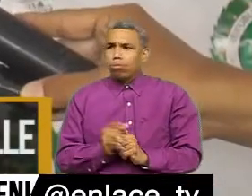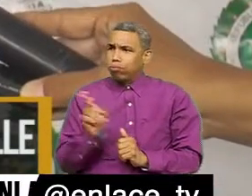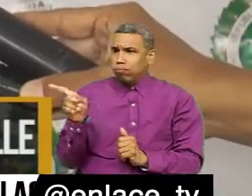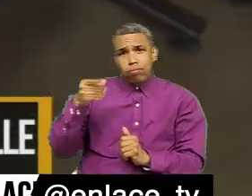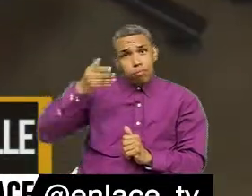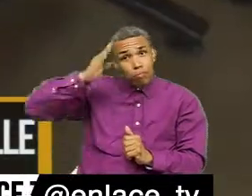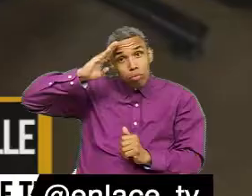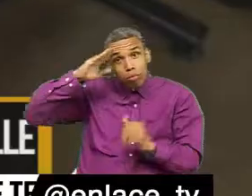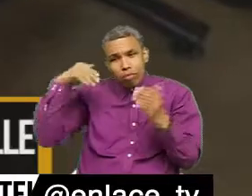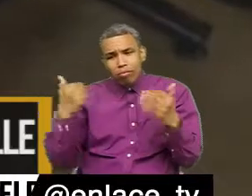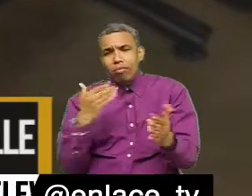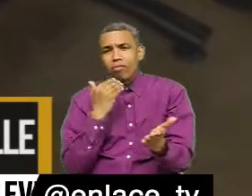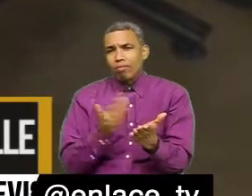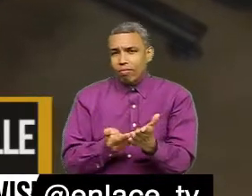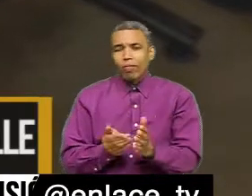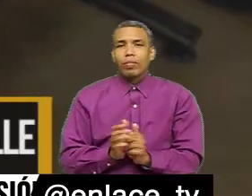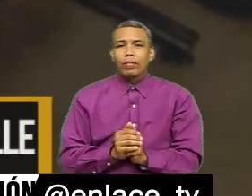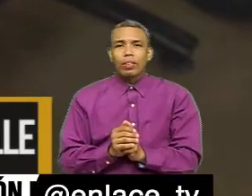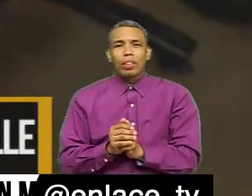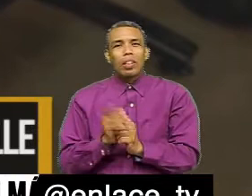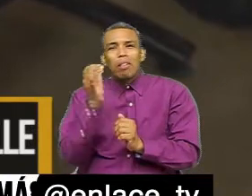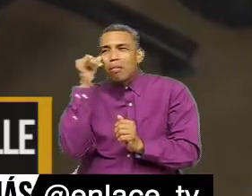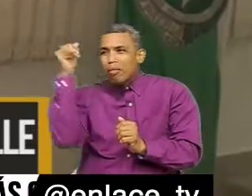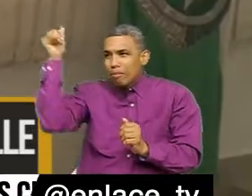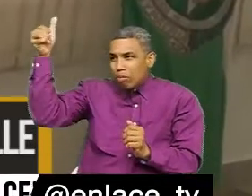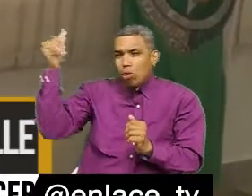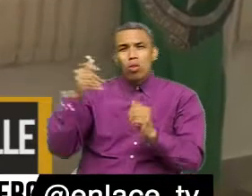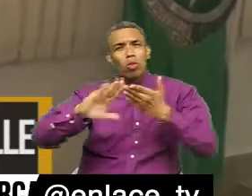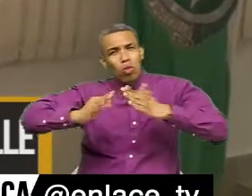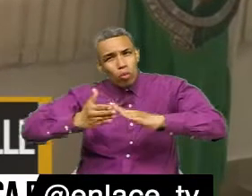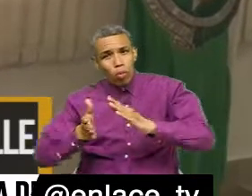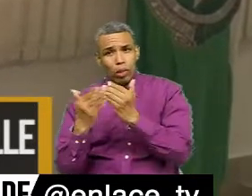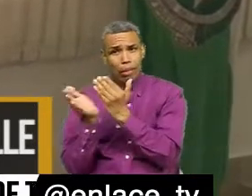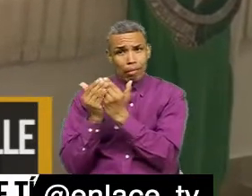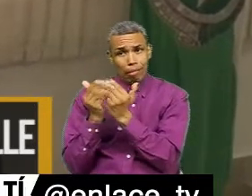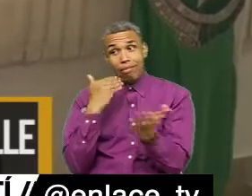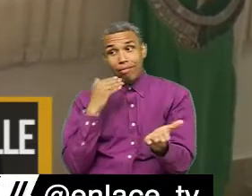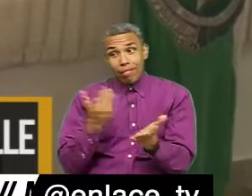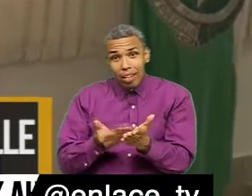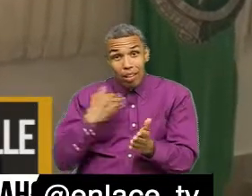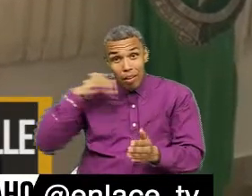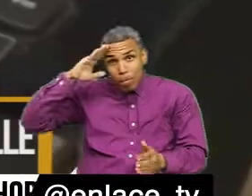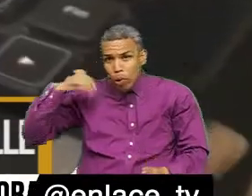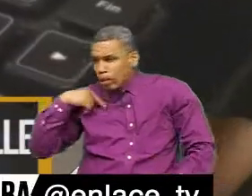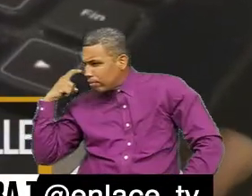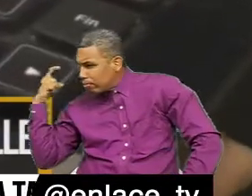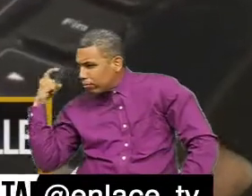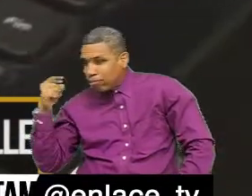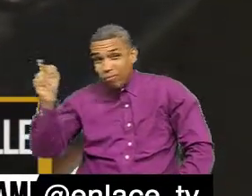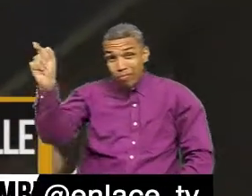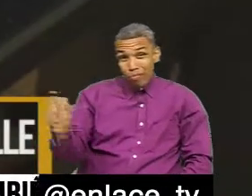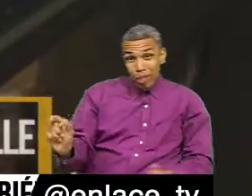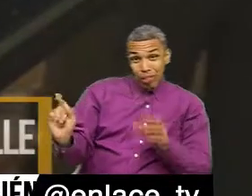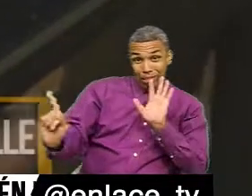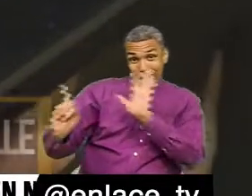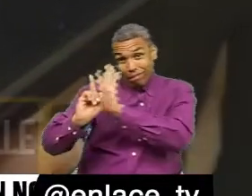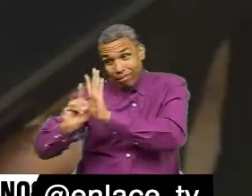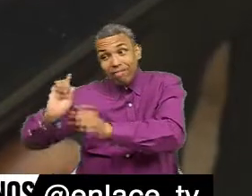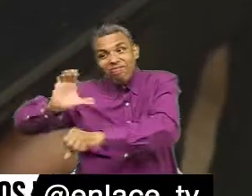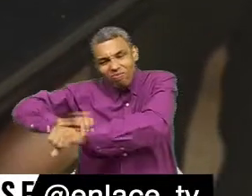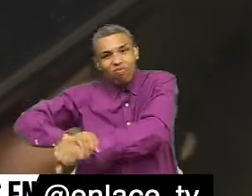información de la empresa. Los registros de video e información de la ciudadanía fueron claves para recuperar el computador y la captura del habitante de calle que ahora responde ante las